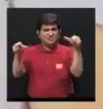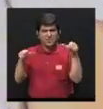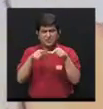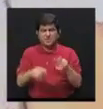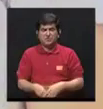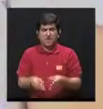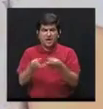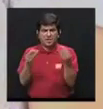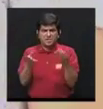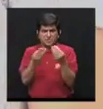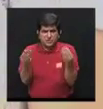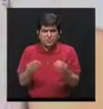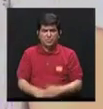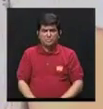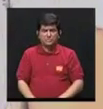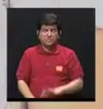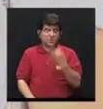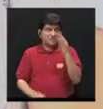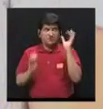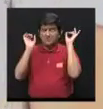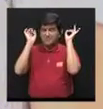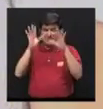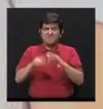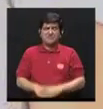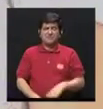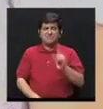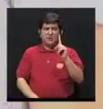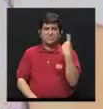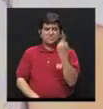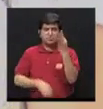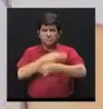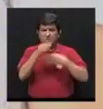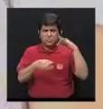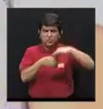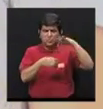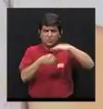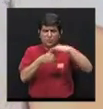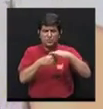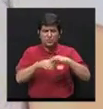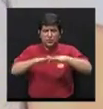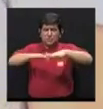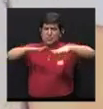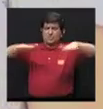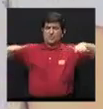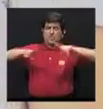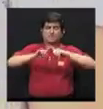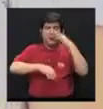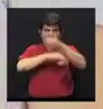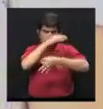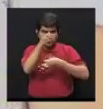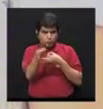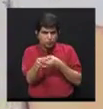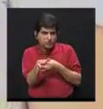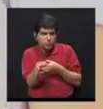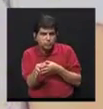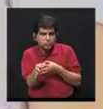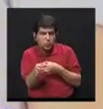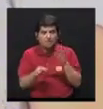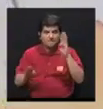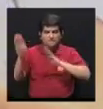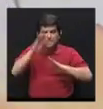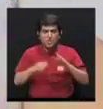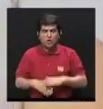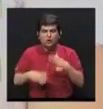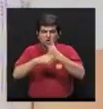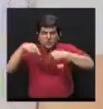formas devastadoras, en monocultivos, etcétera, pero lo cierto es que la sustitución de biología sintética